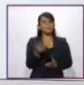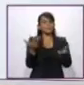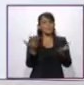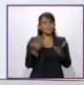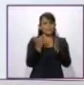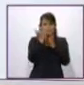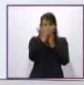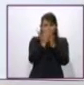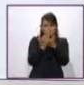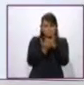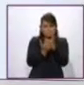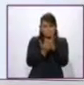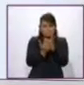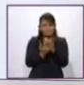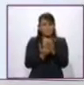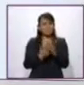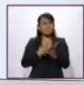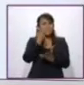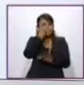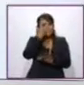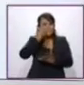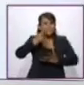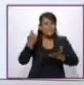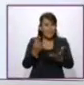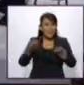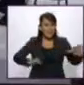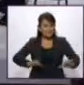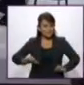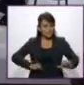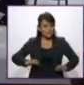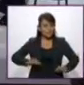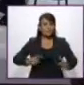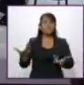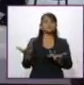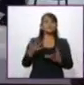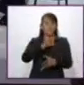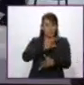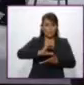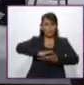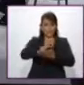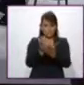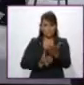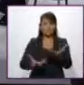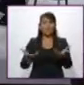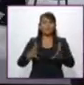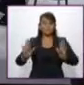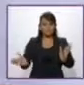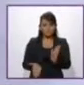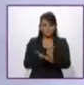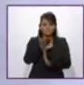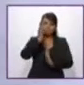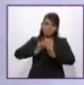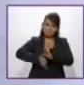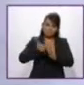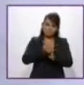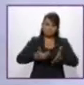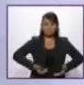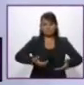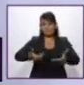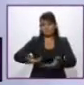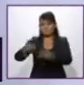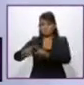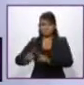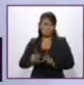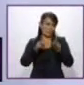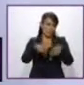erradicar la corrupción en la contratación de obra pública? Tiene 60 segundos, candidata. Adelante. Pues